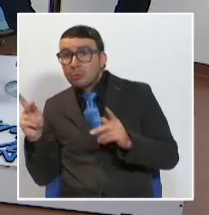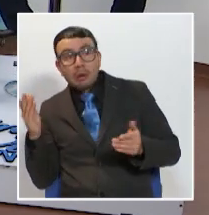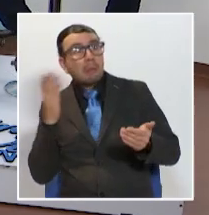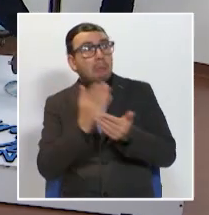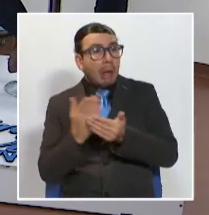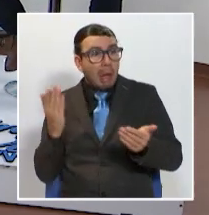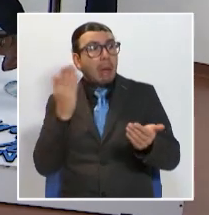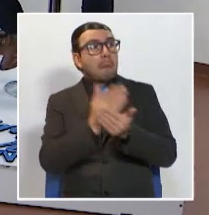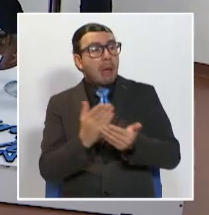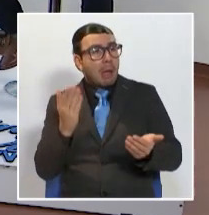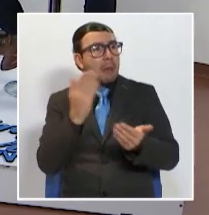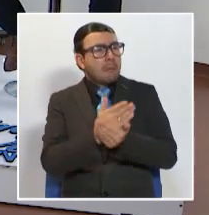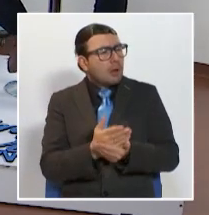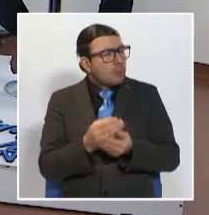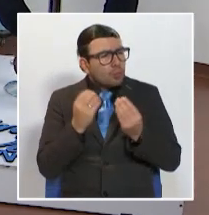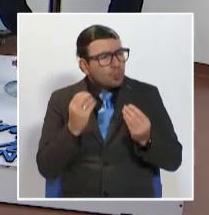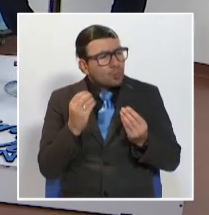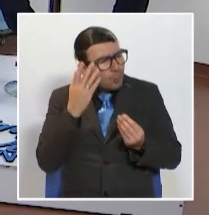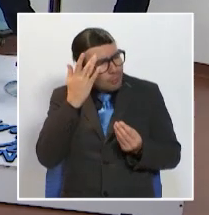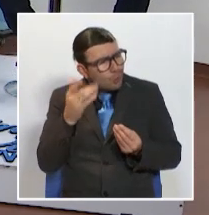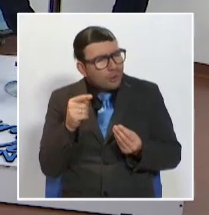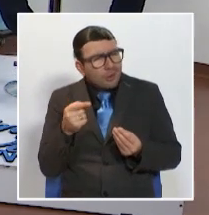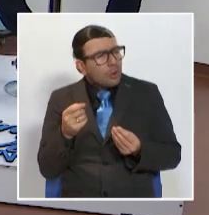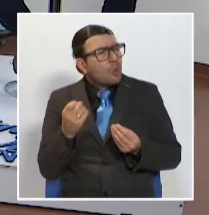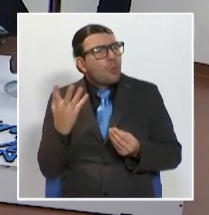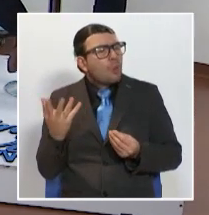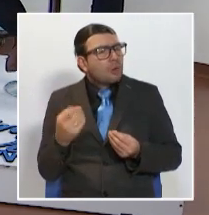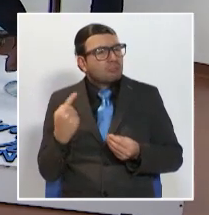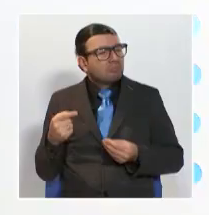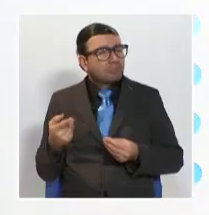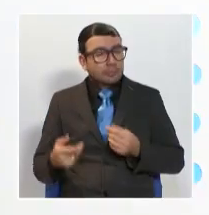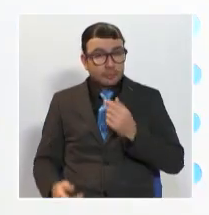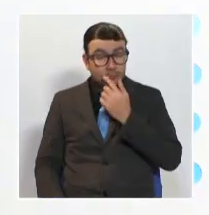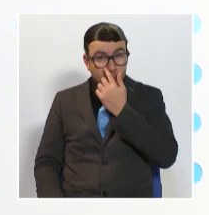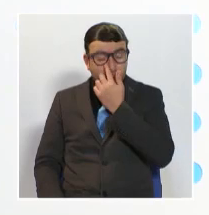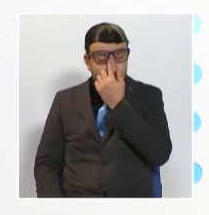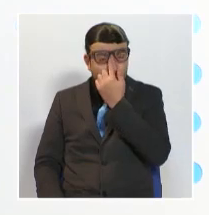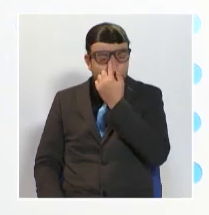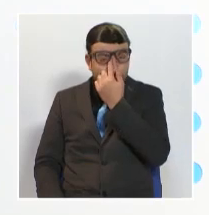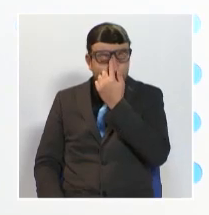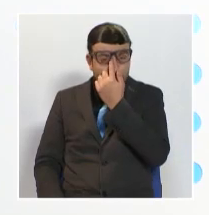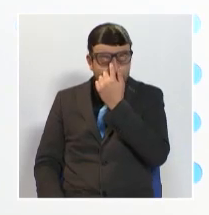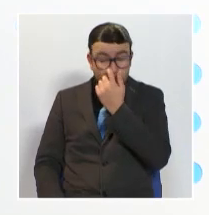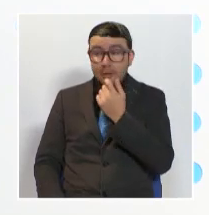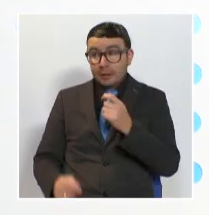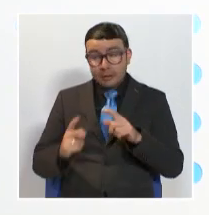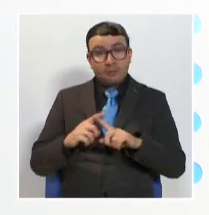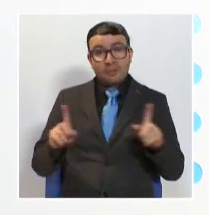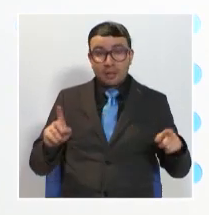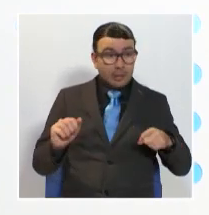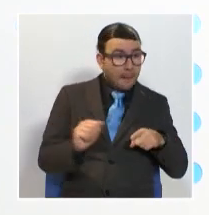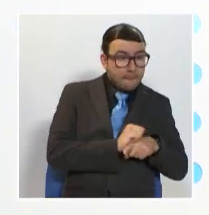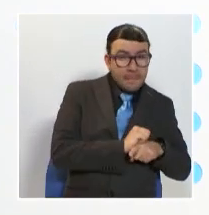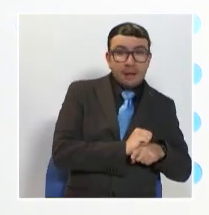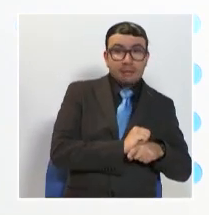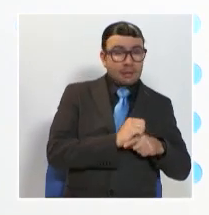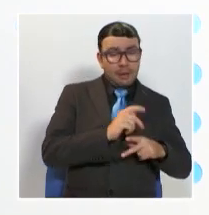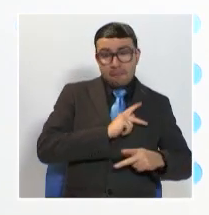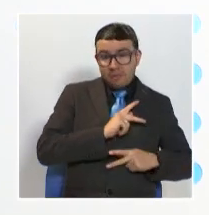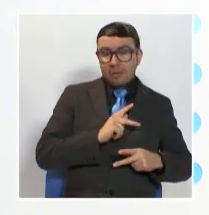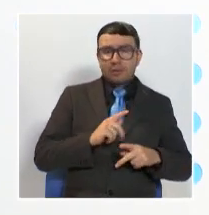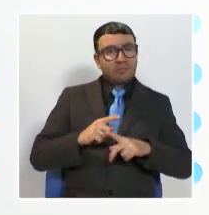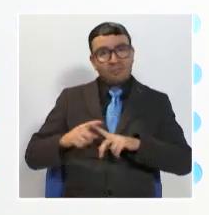frecuentes? Sí, pues realmente diferencia mucho la práctica privada a la práctica pues en